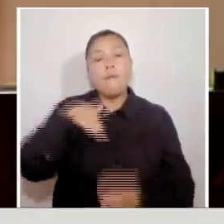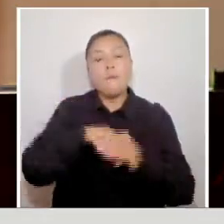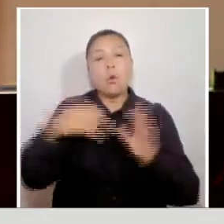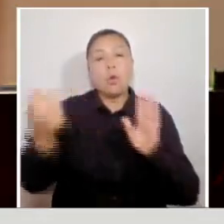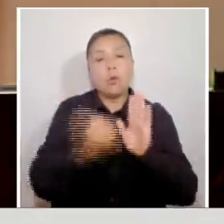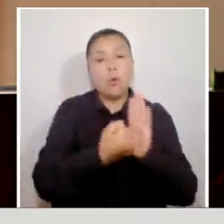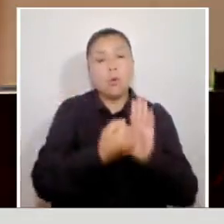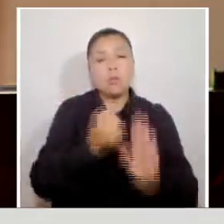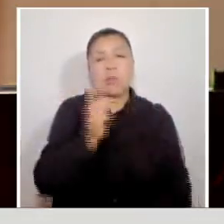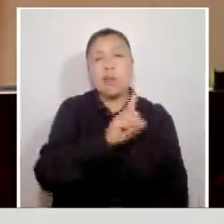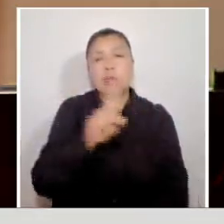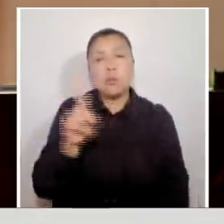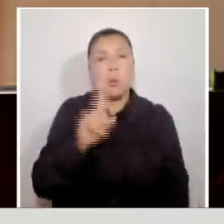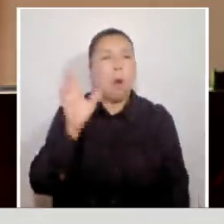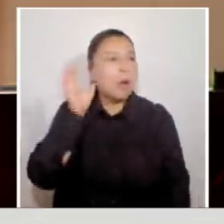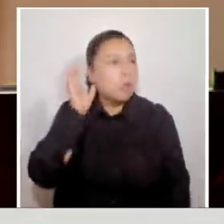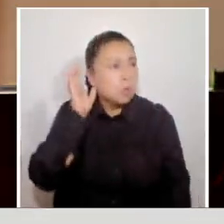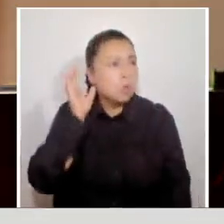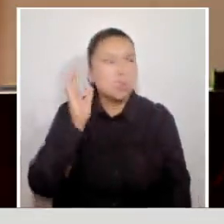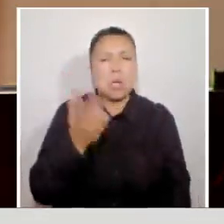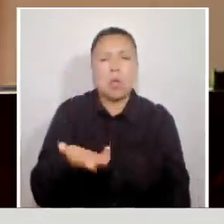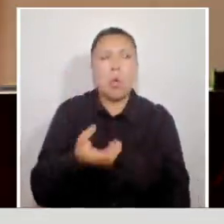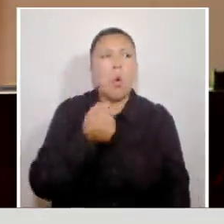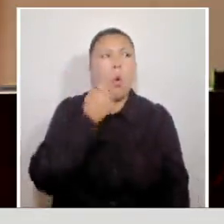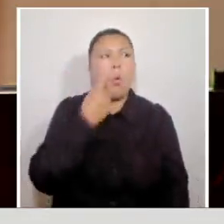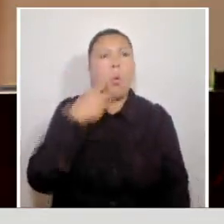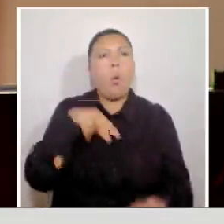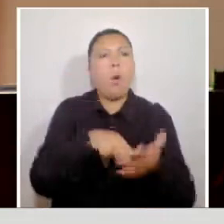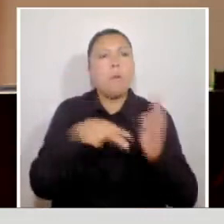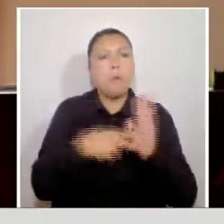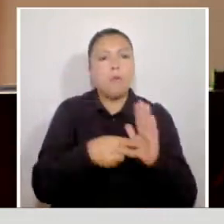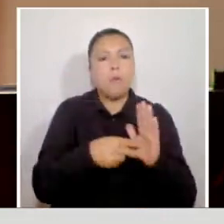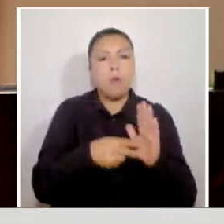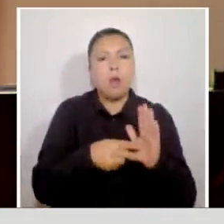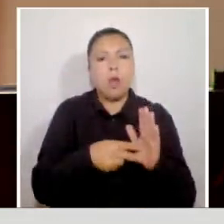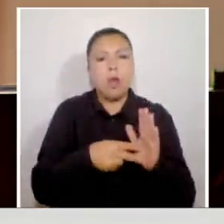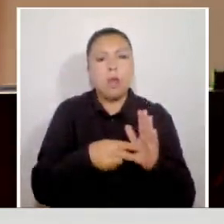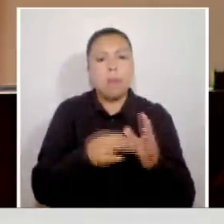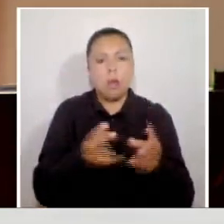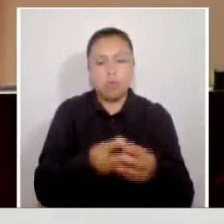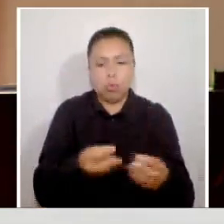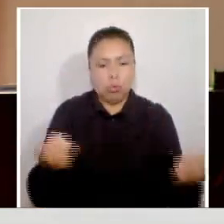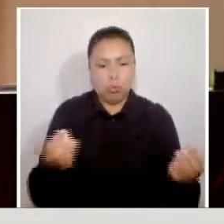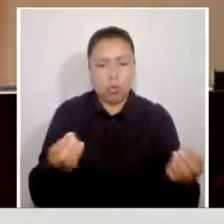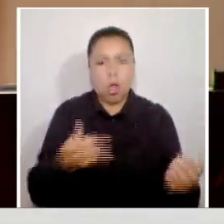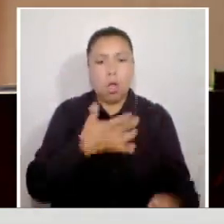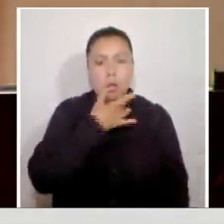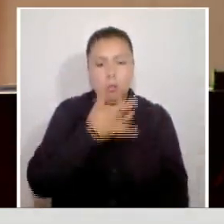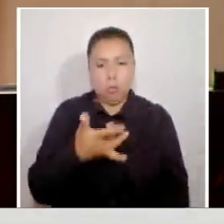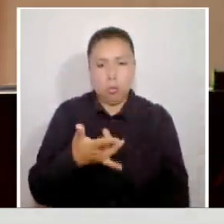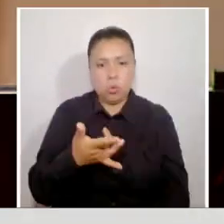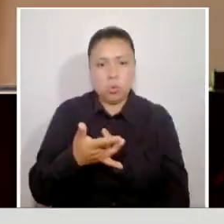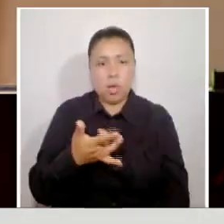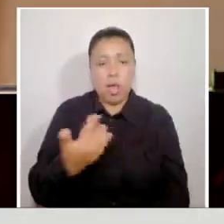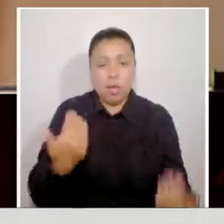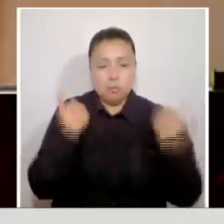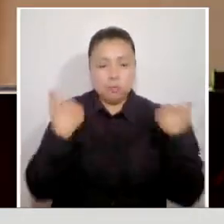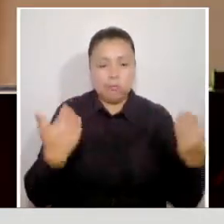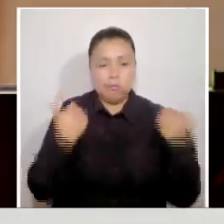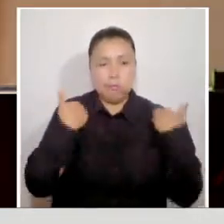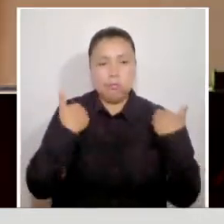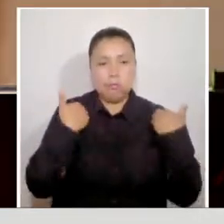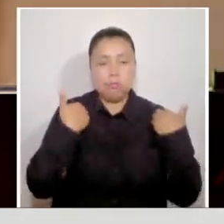no han escuchado Cuál es el problema que esto viene fonar porque la práctica del kickboxing el